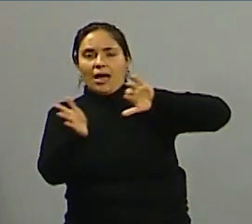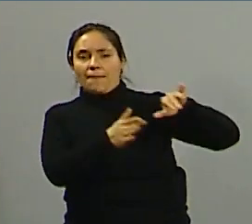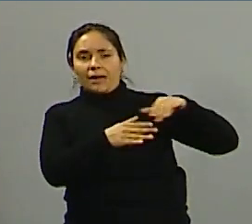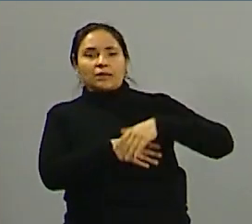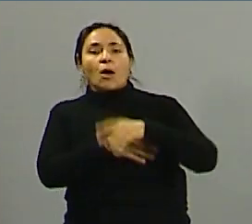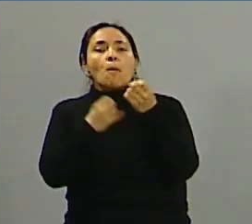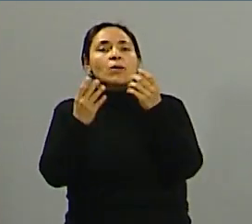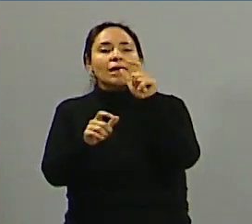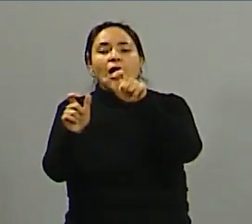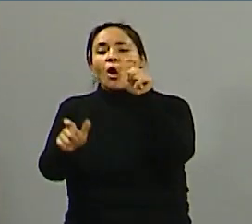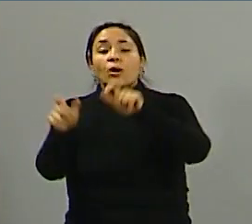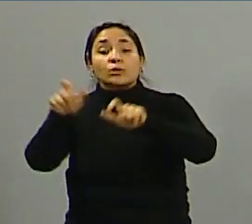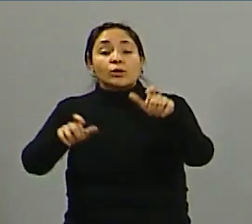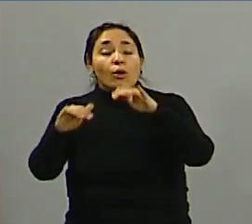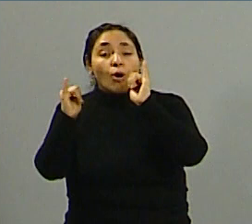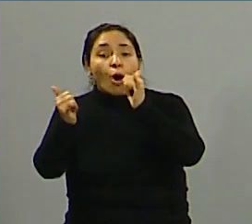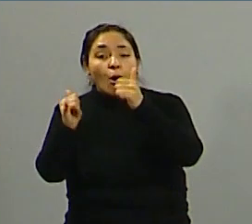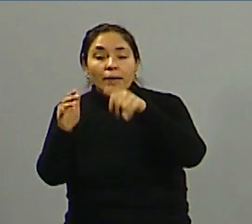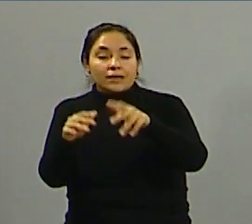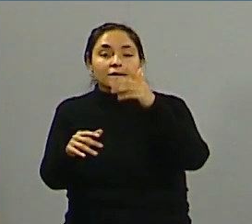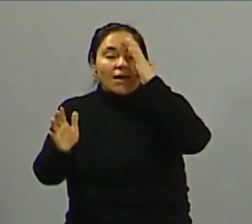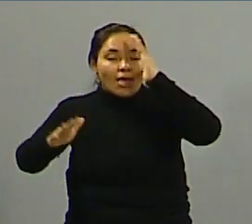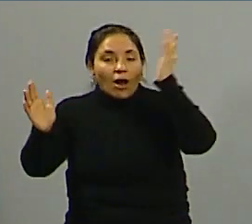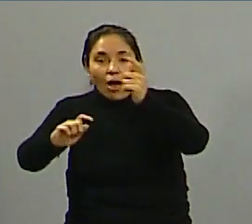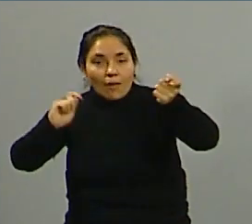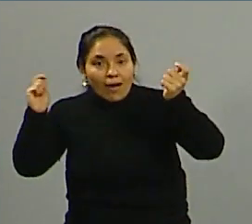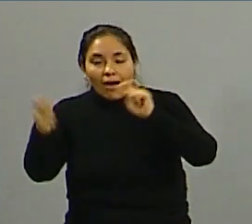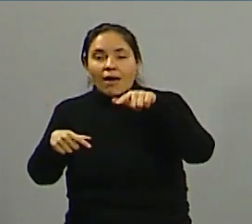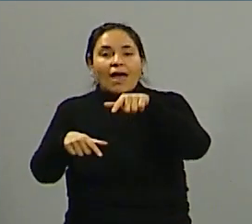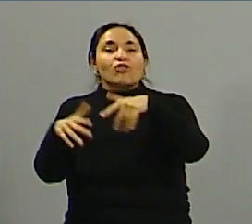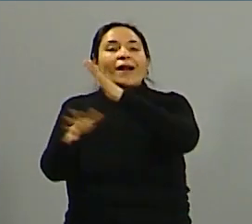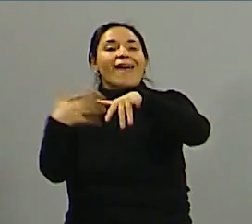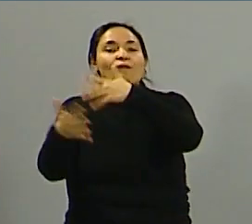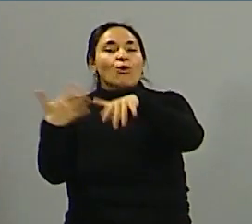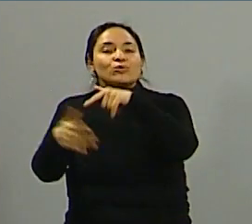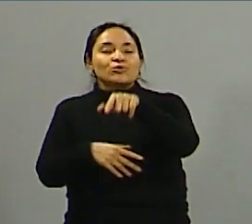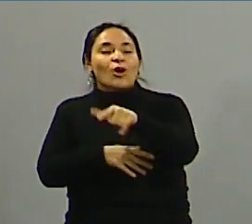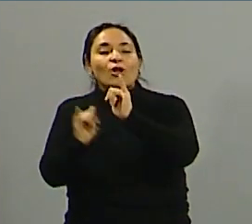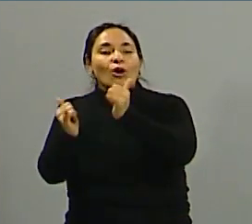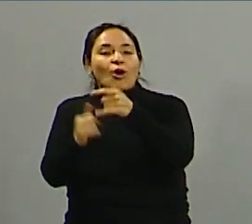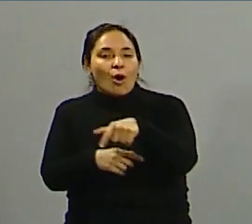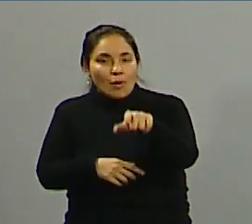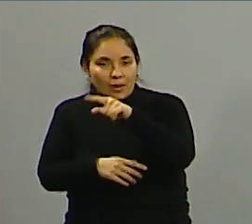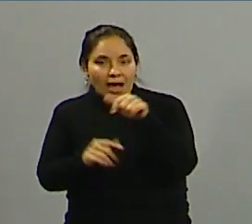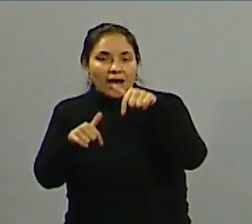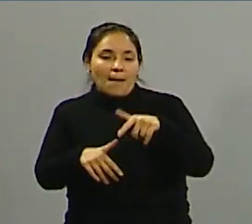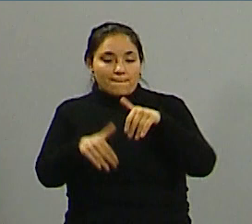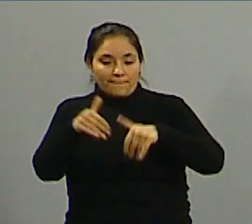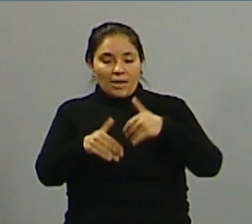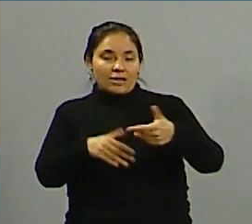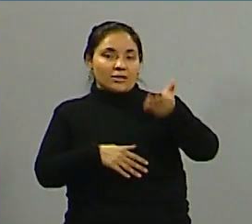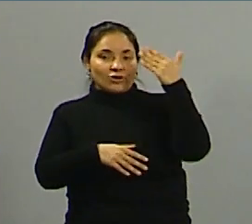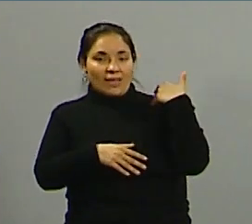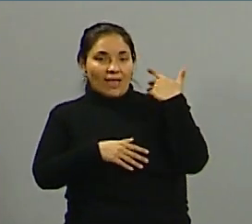jóvenes han sido la gran revelación, lo vamos a decir también, en esta elección, en las PASO presidenciales, y sobre